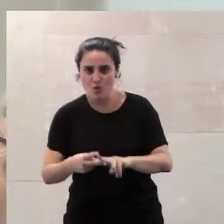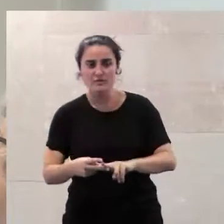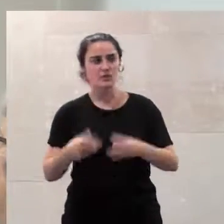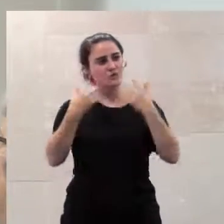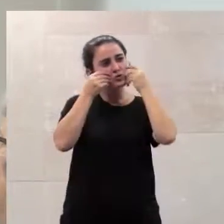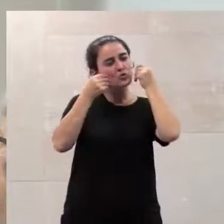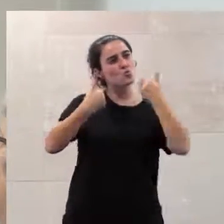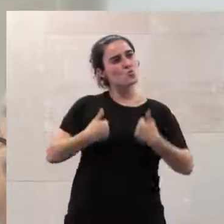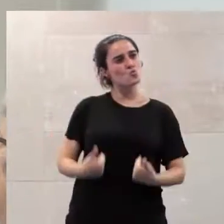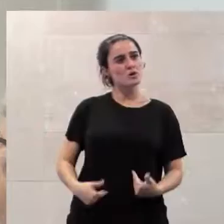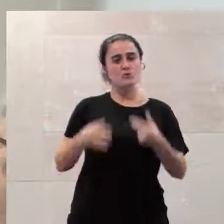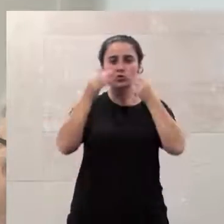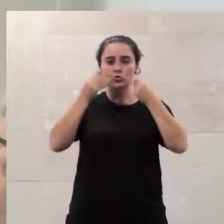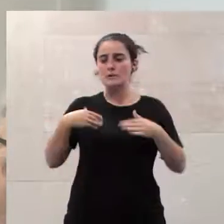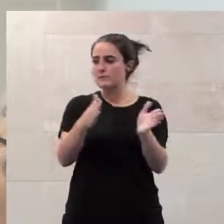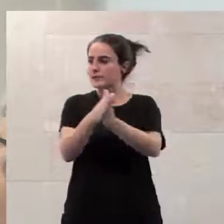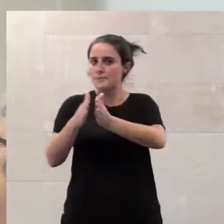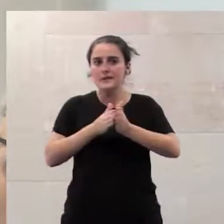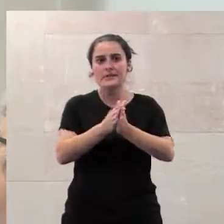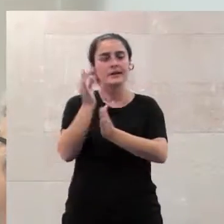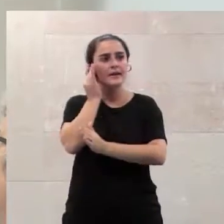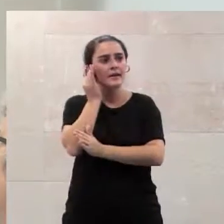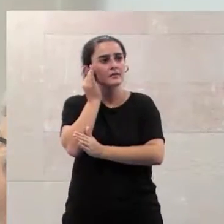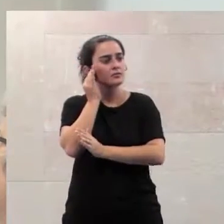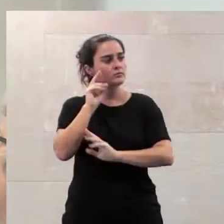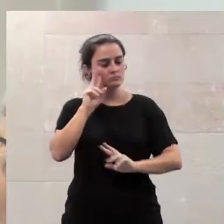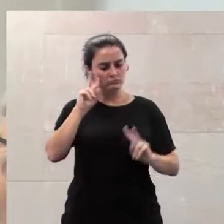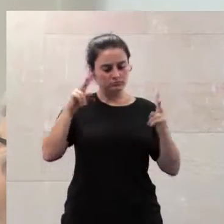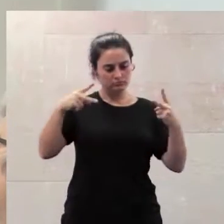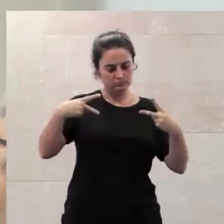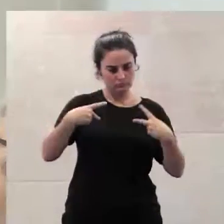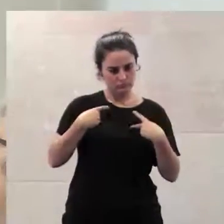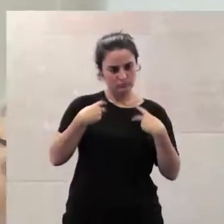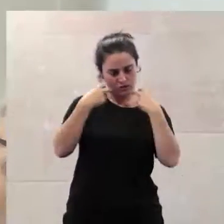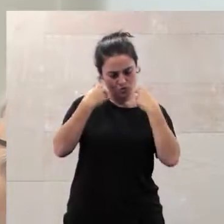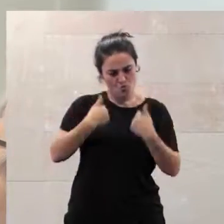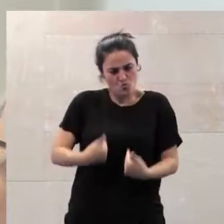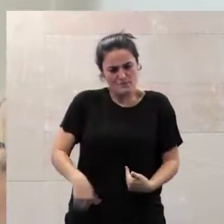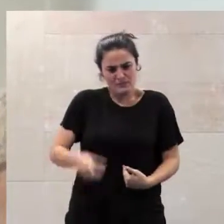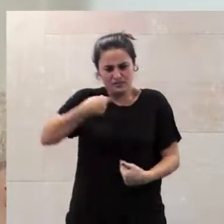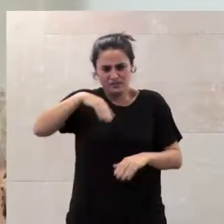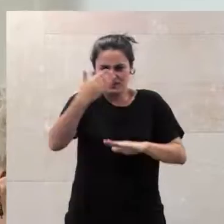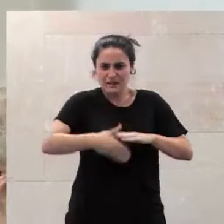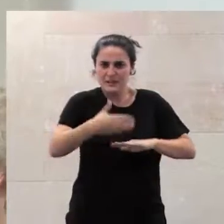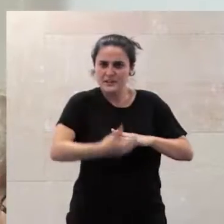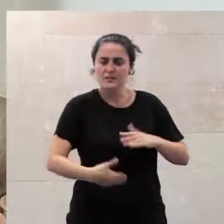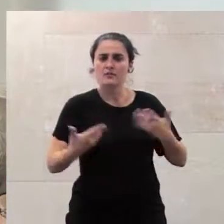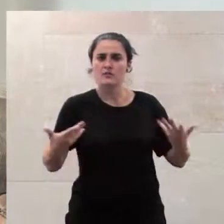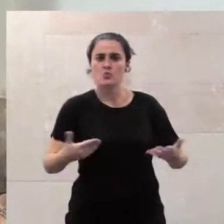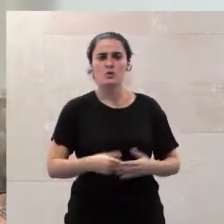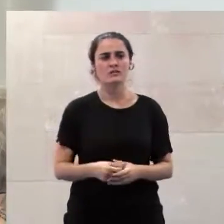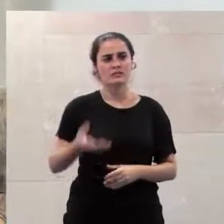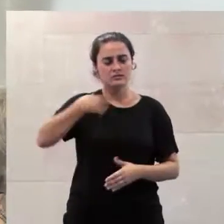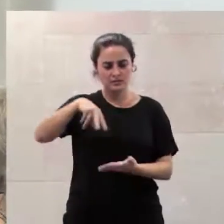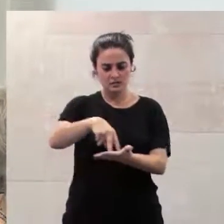propio cuerpo, con el cuerpo de las demás compañeras, o sea, tomar conciencia desde el propio cuerpo, de las limitaciones que tenemos, del lugar